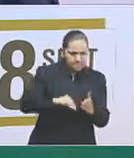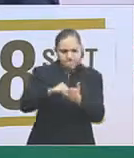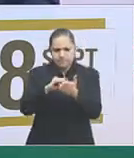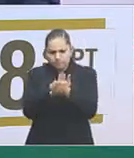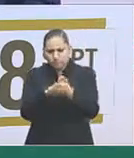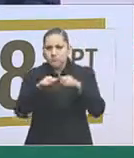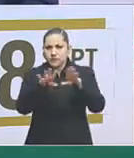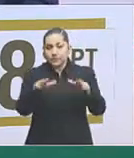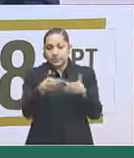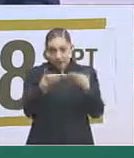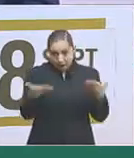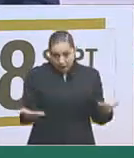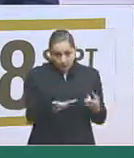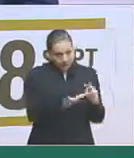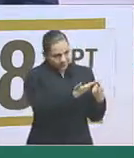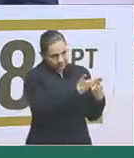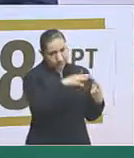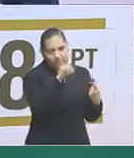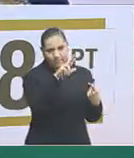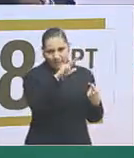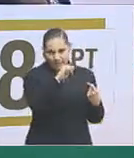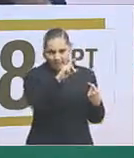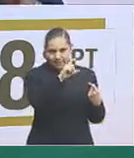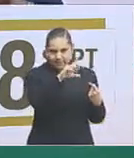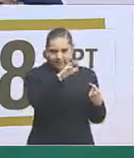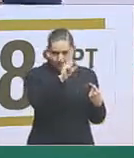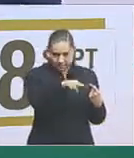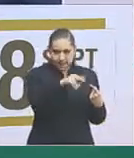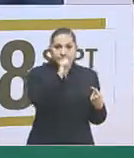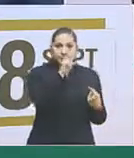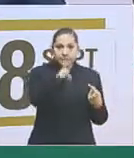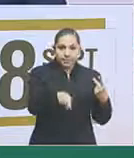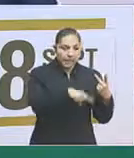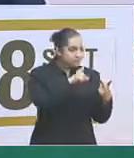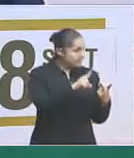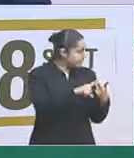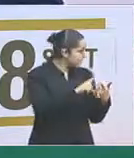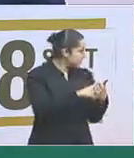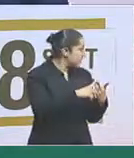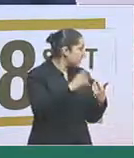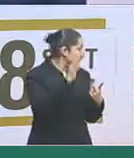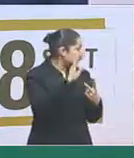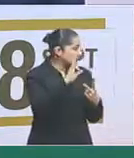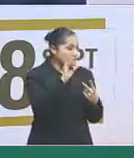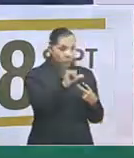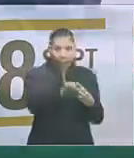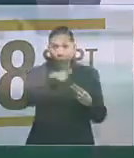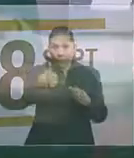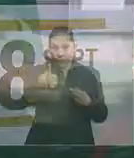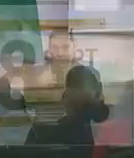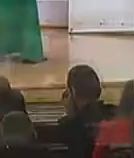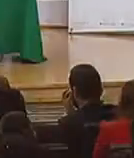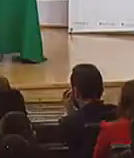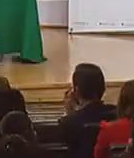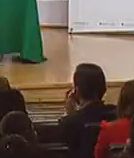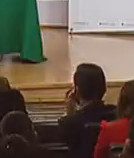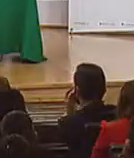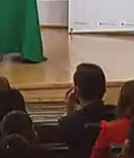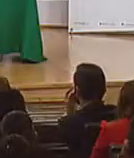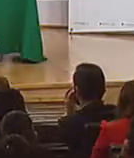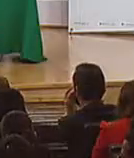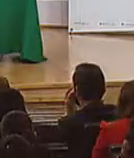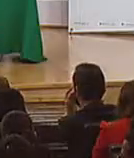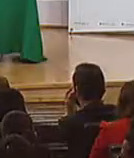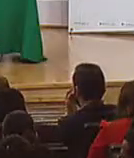al nuevo magistrado magisterio será magistrado razón y magistrado pero el nuevo magistrado que el senado tendrá que